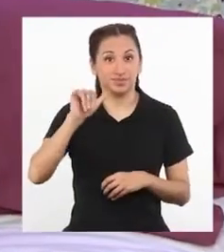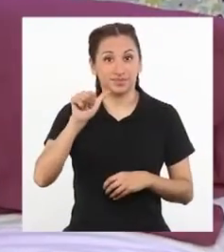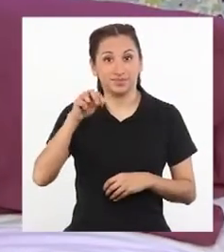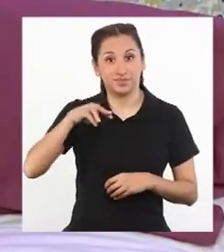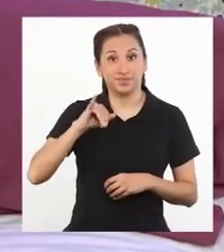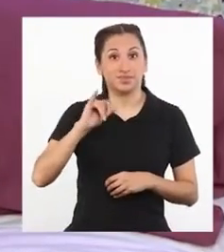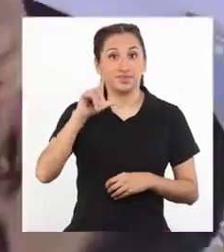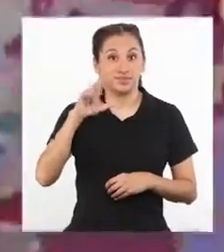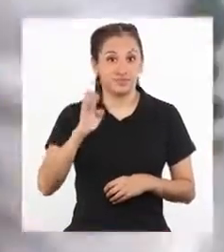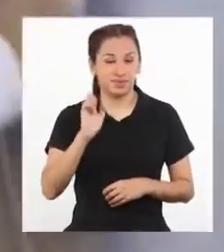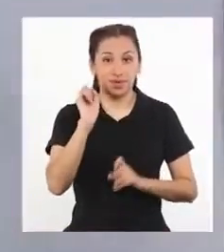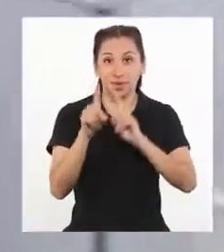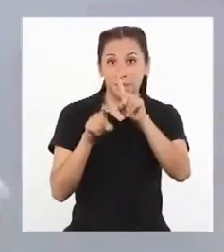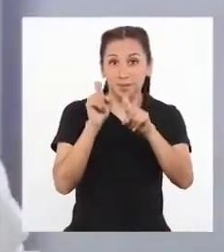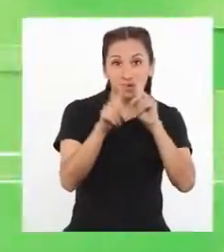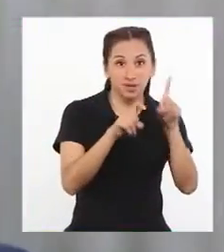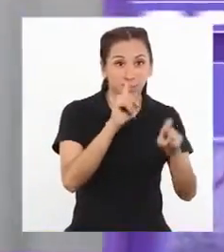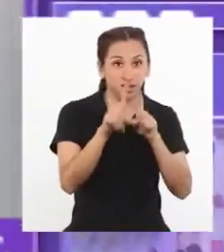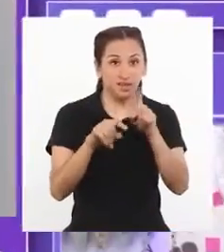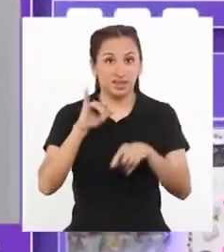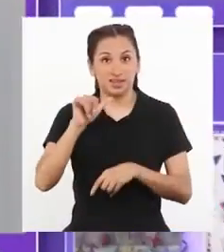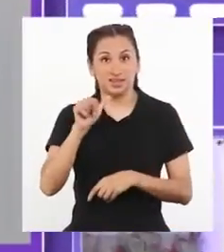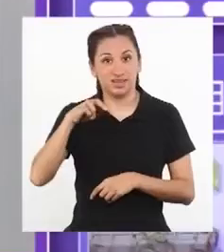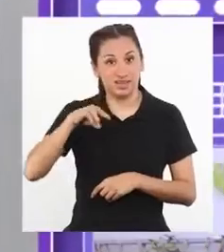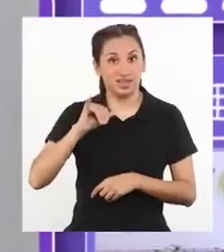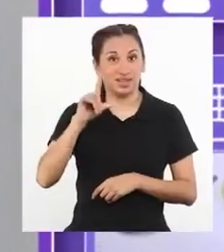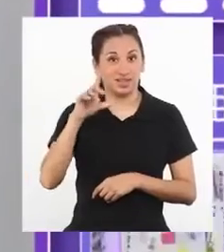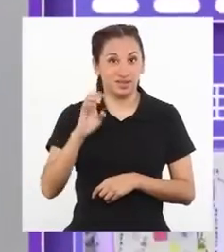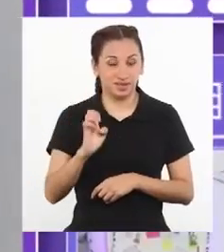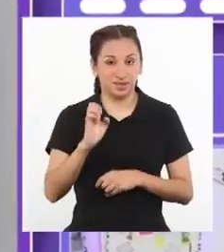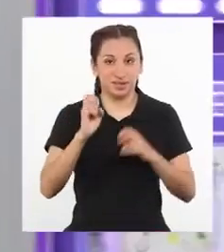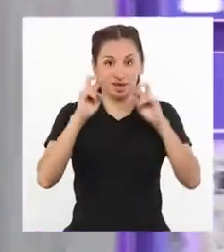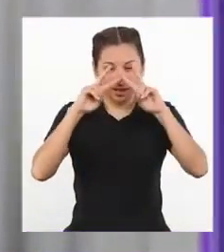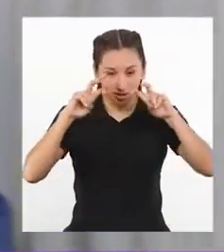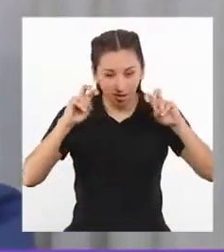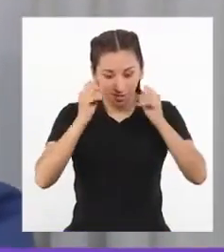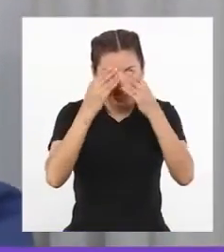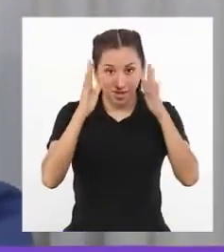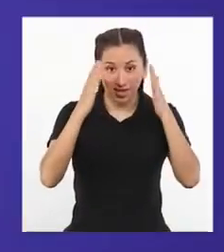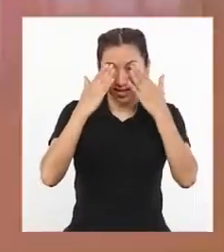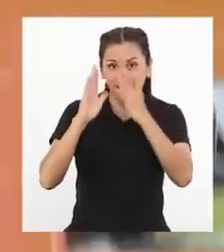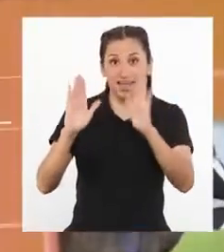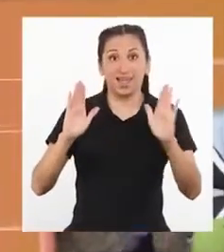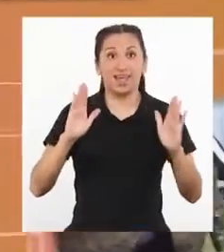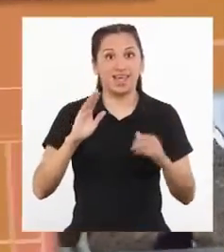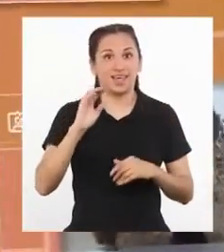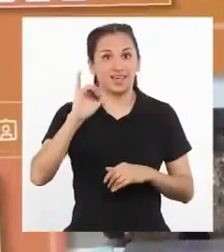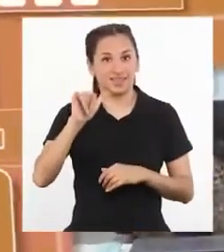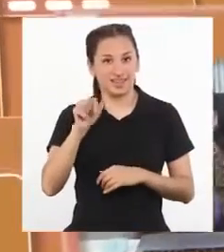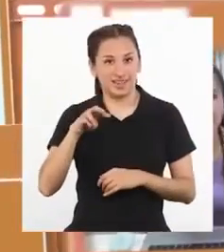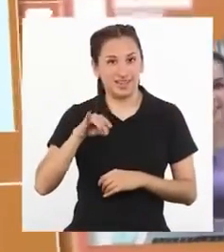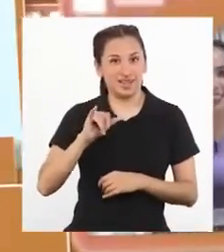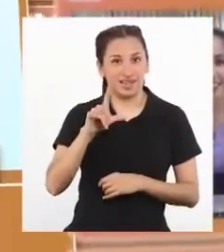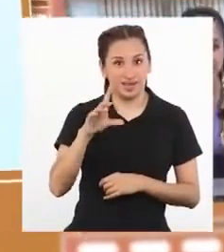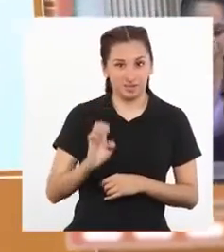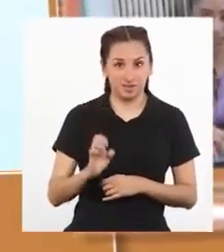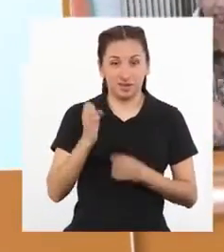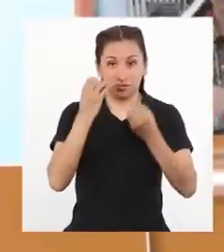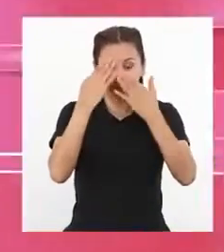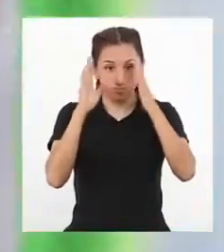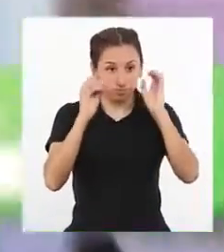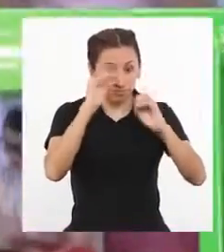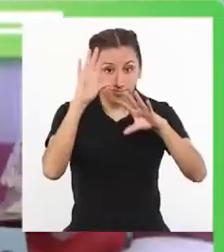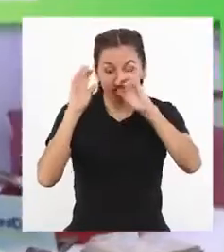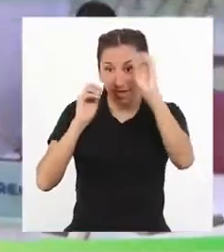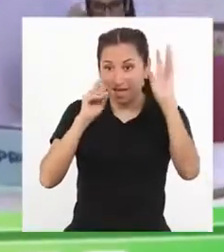Investigar con Yamilet. Preguntar con Yamilet. Averiguar con Yamilet.